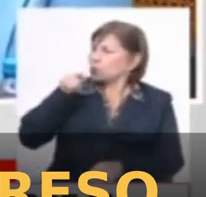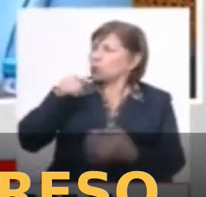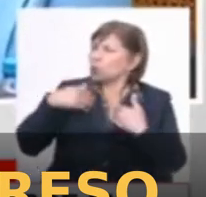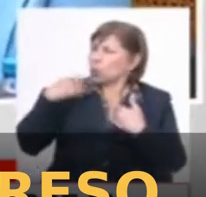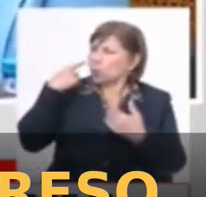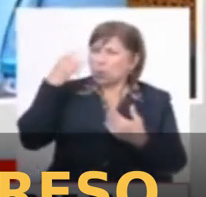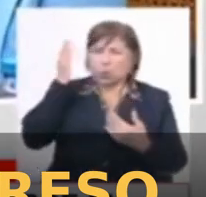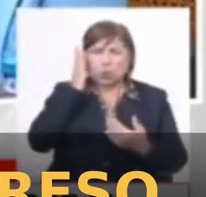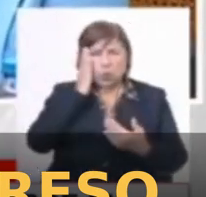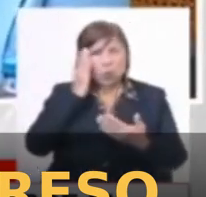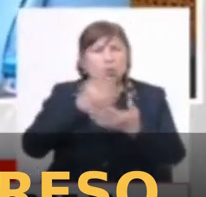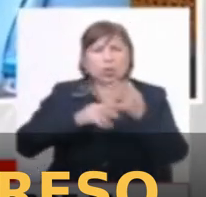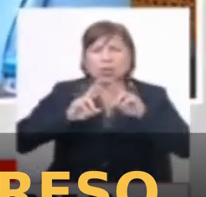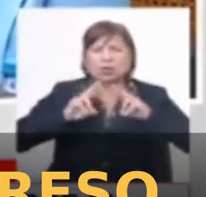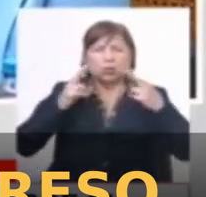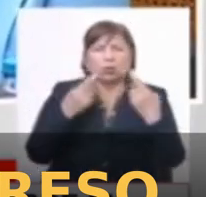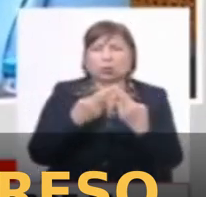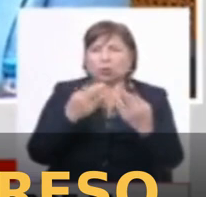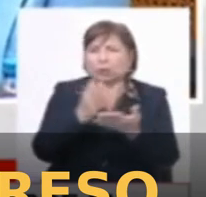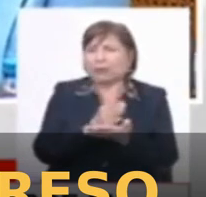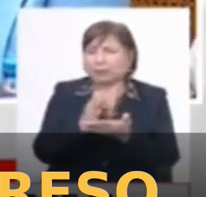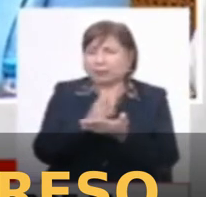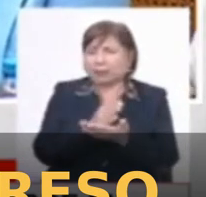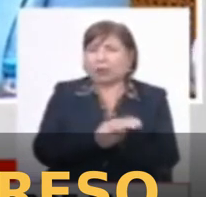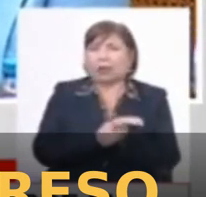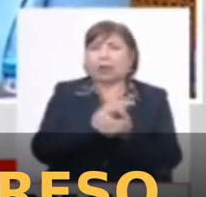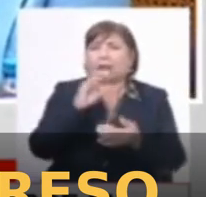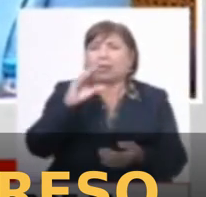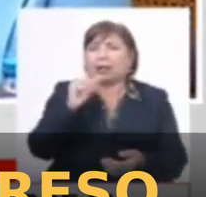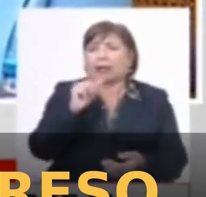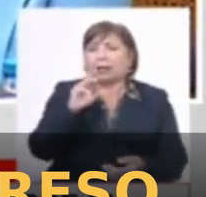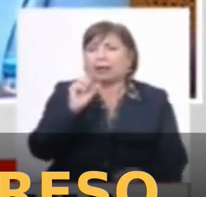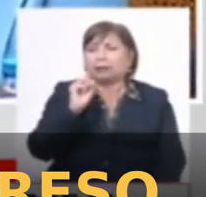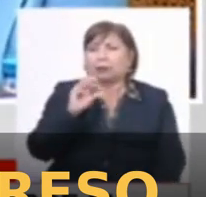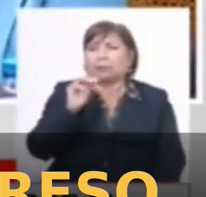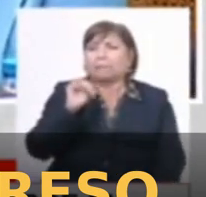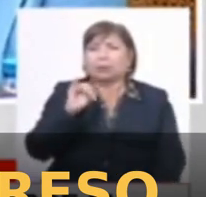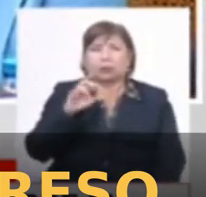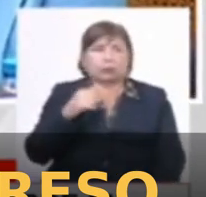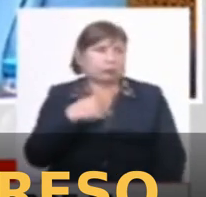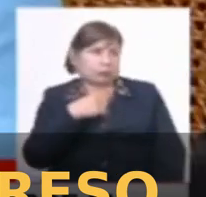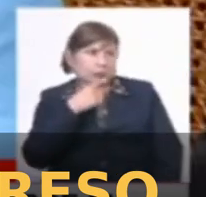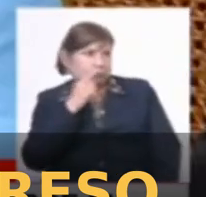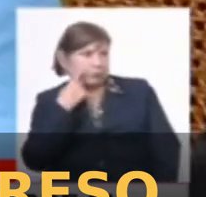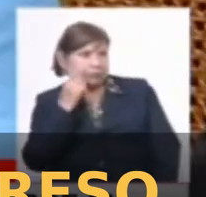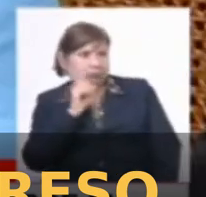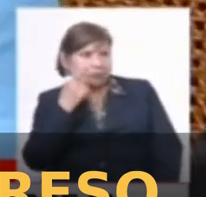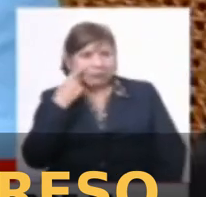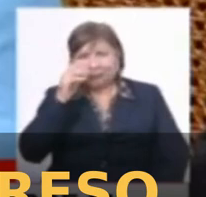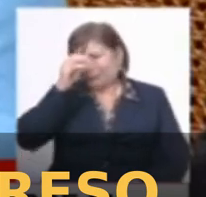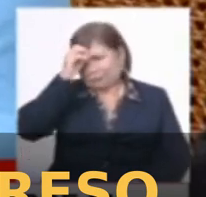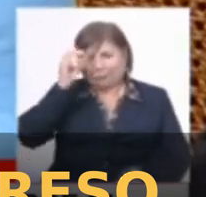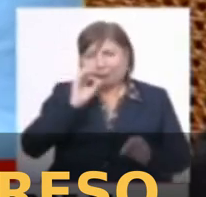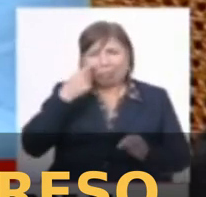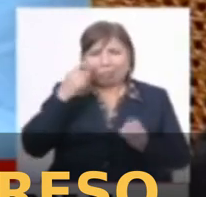conocer o estar en reuniones donde habría participado Carrasco Millones? No lo conozco personalmente, nunca lo he